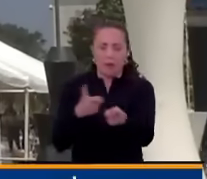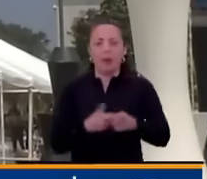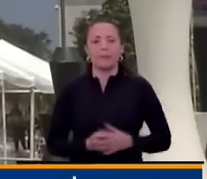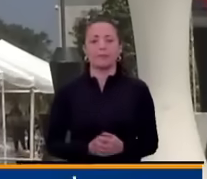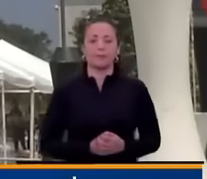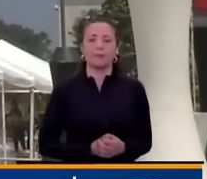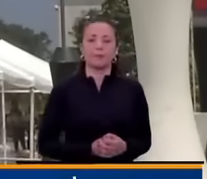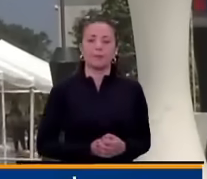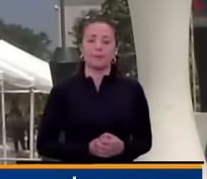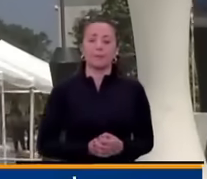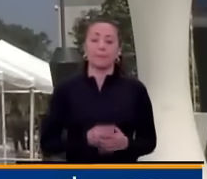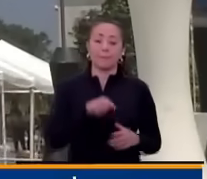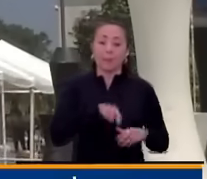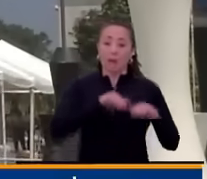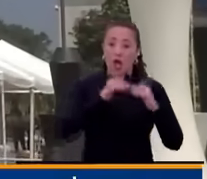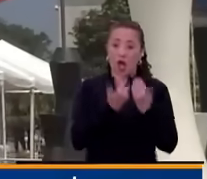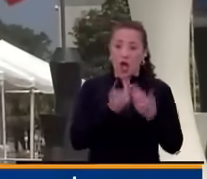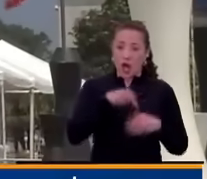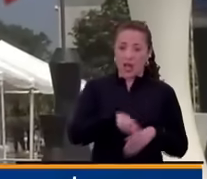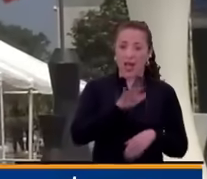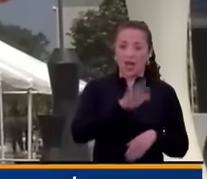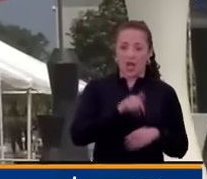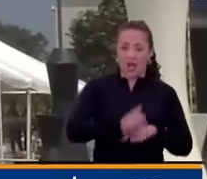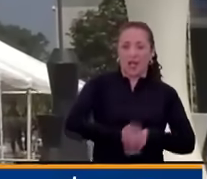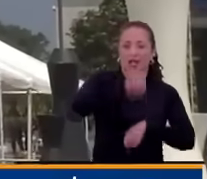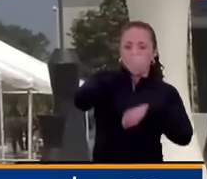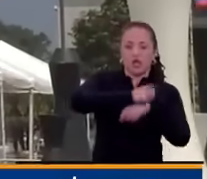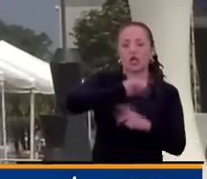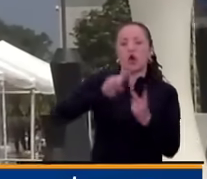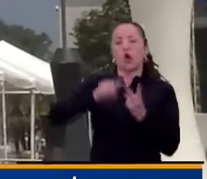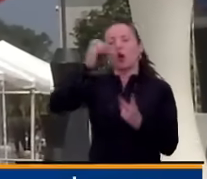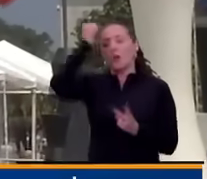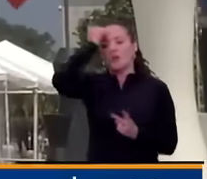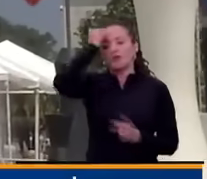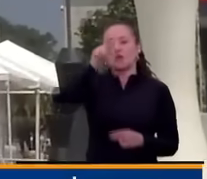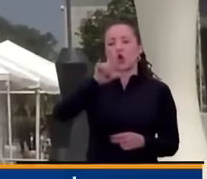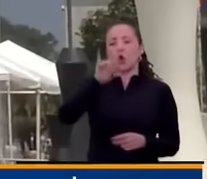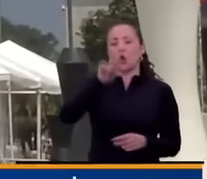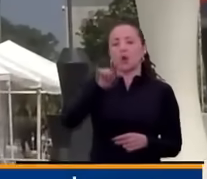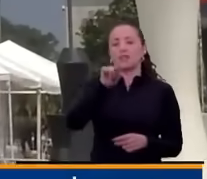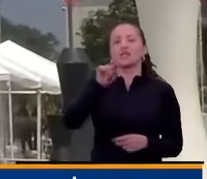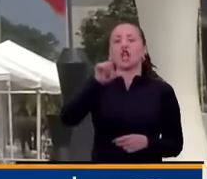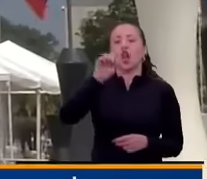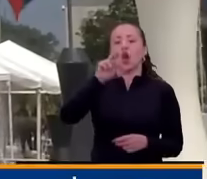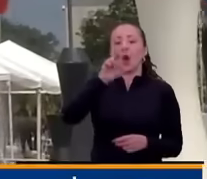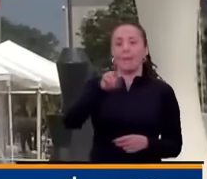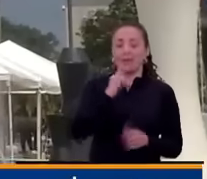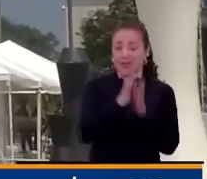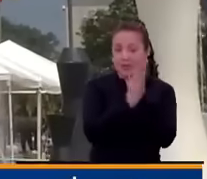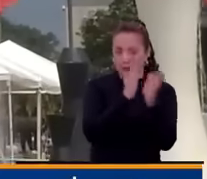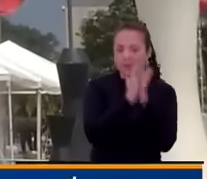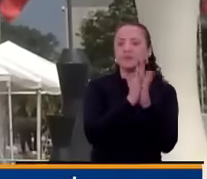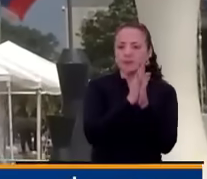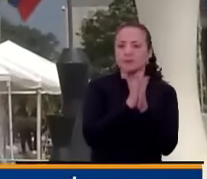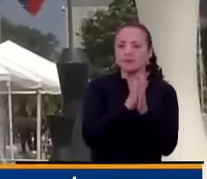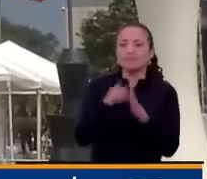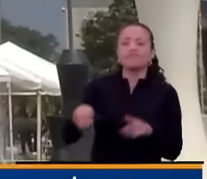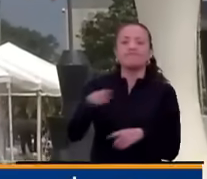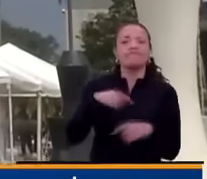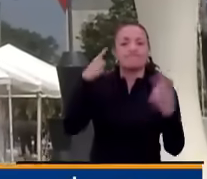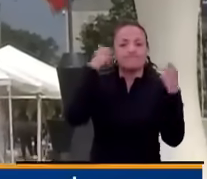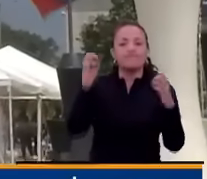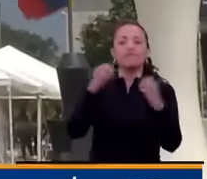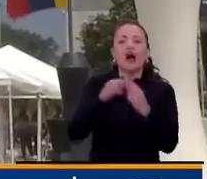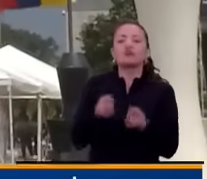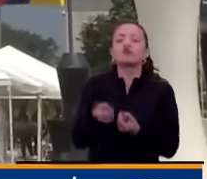El rector de la institución, el profesor Luis López, nos contó que lo más preocupante es que en la zona hay otro colegio